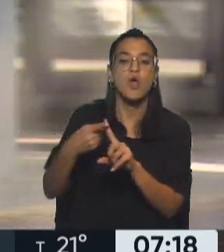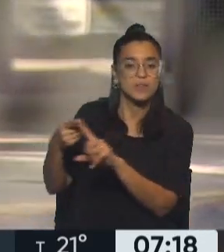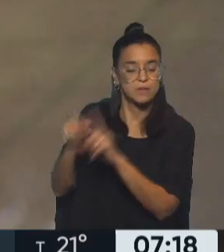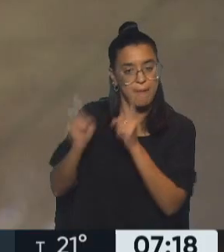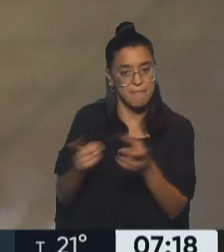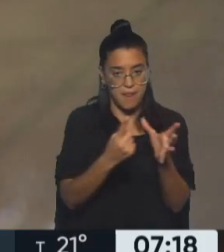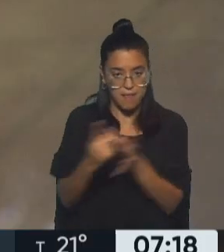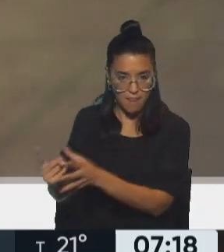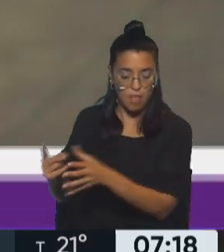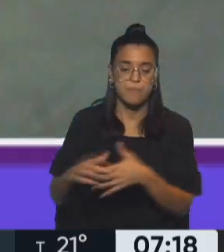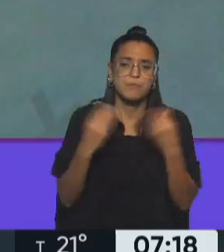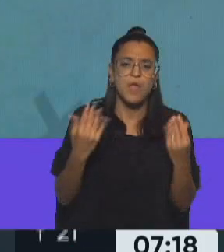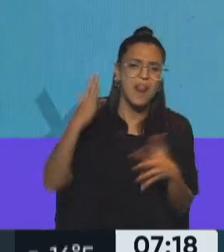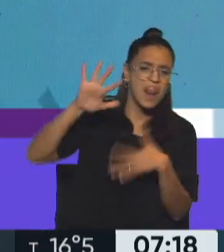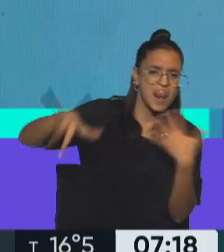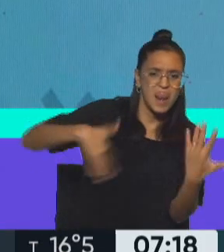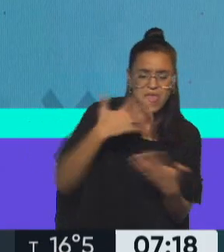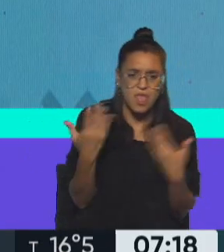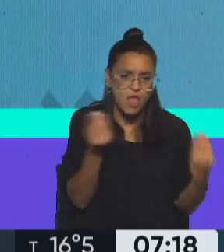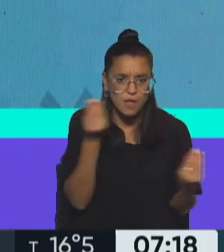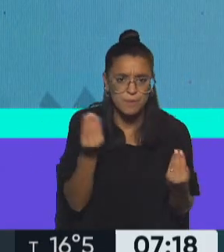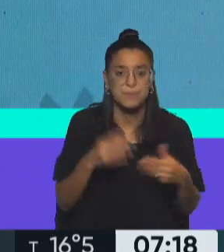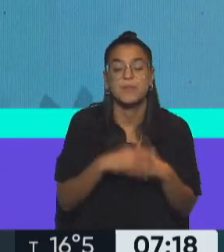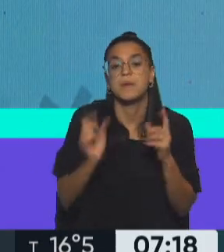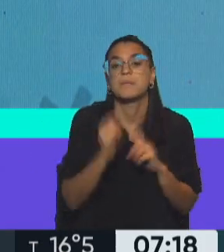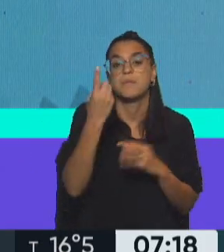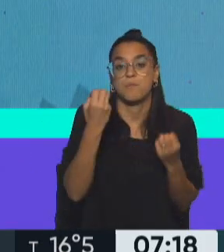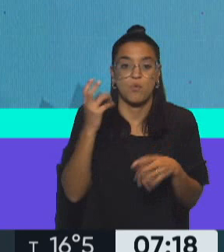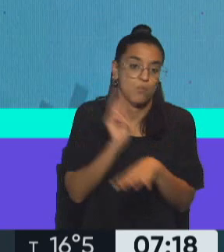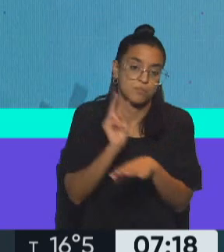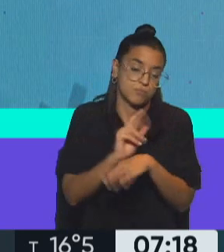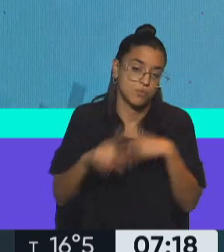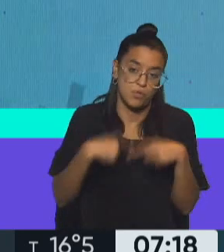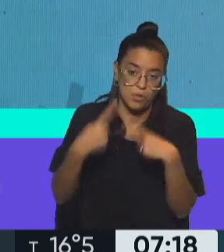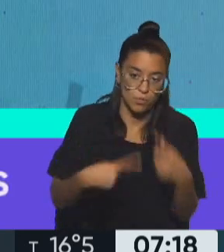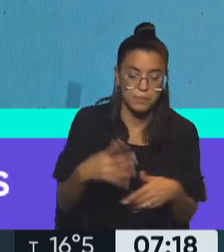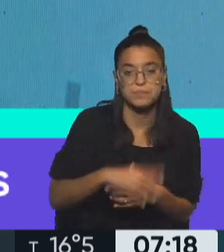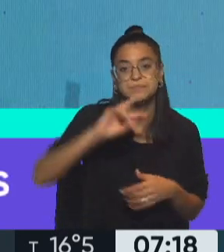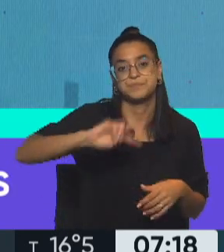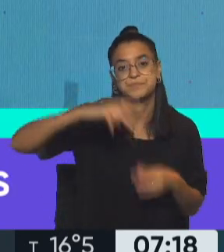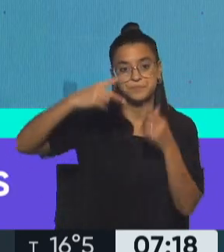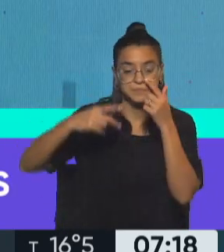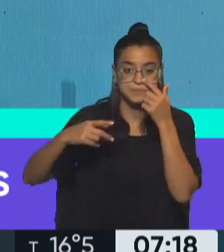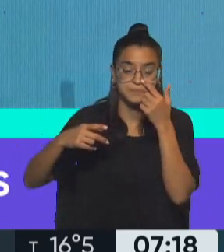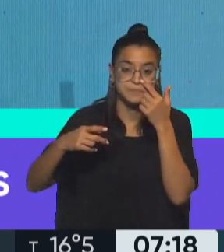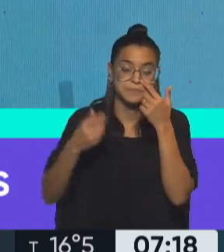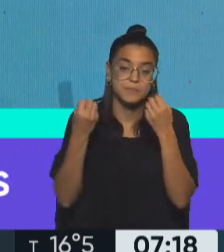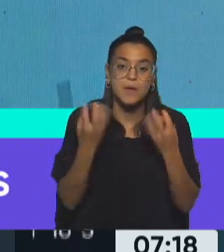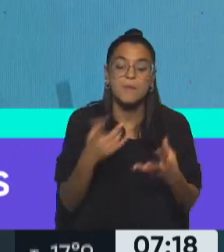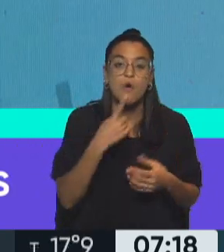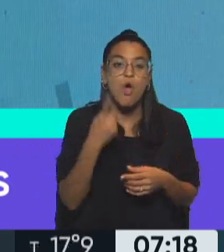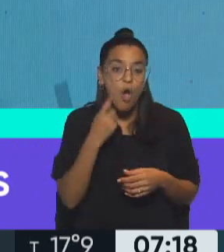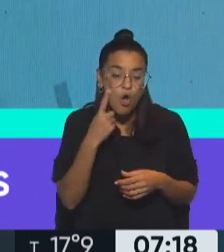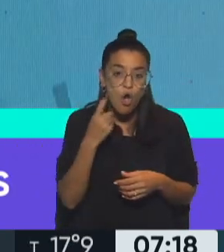¿Por qué todo este lío, no? Primero porque nos seguimos cuidando. Segundo porque estamos con los